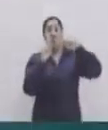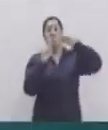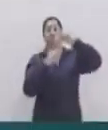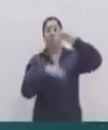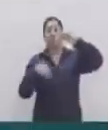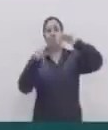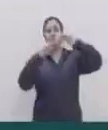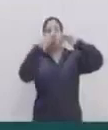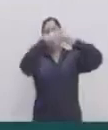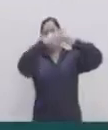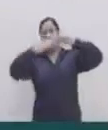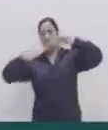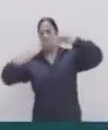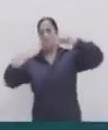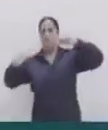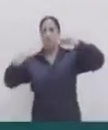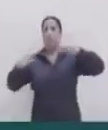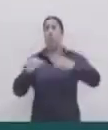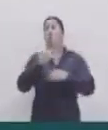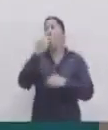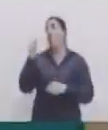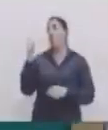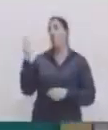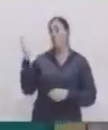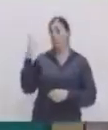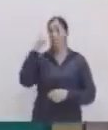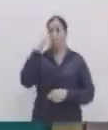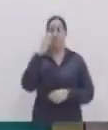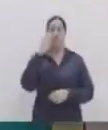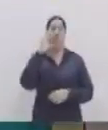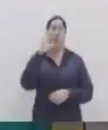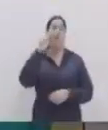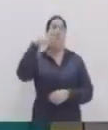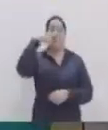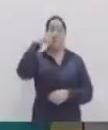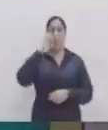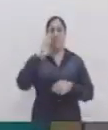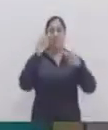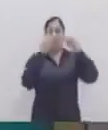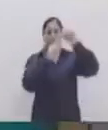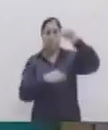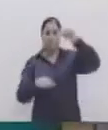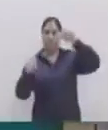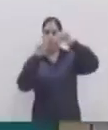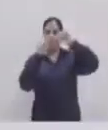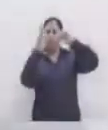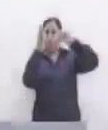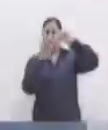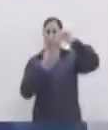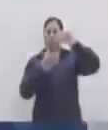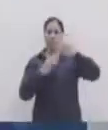circunferencia, y la línea secante, la cual toca dos puntos de la circunferencia.